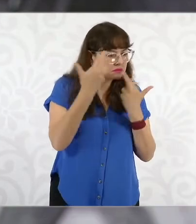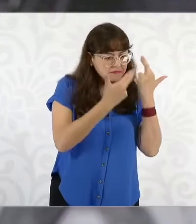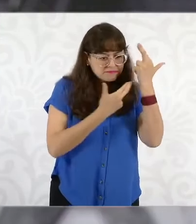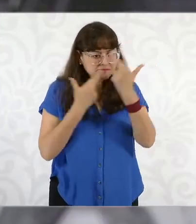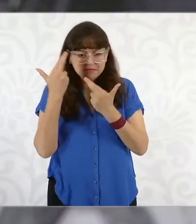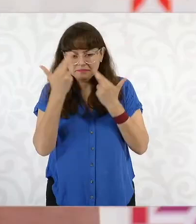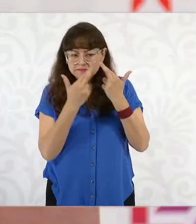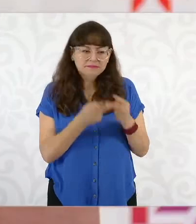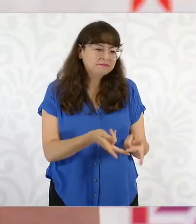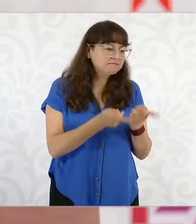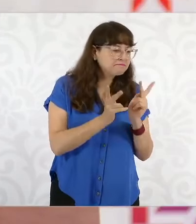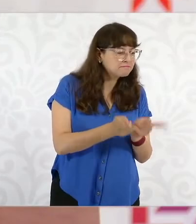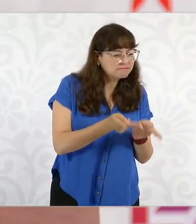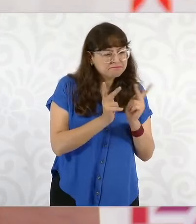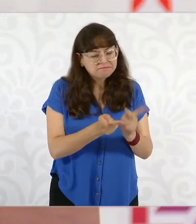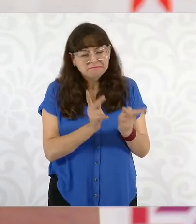platica con ella, con él,